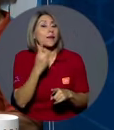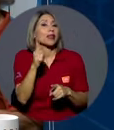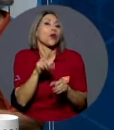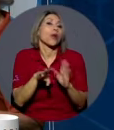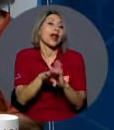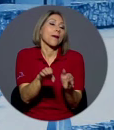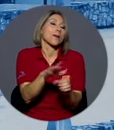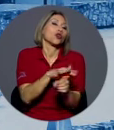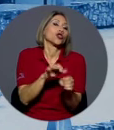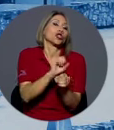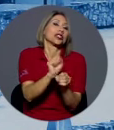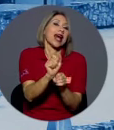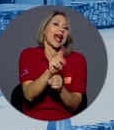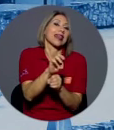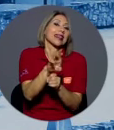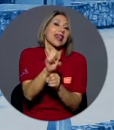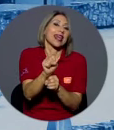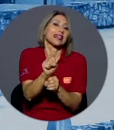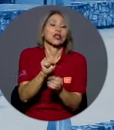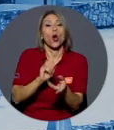falla del norte de Anatolia o